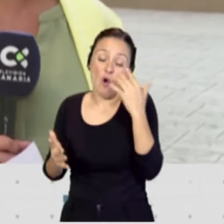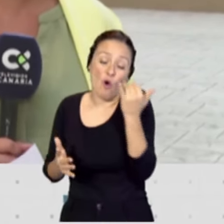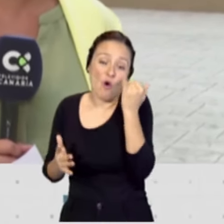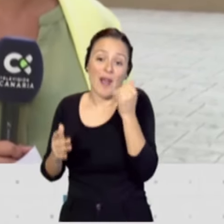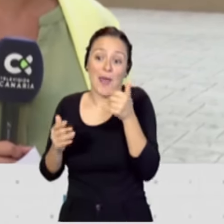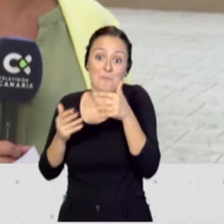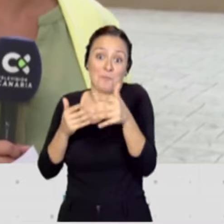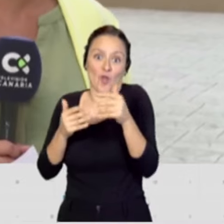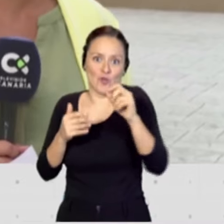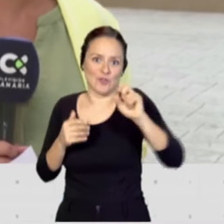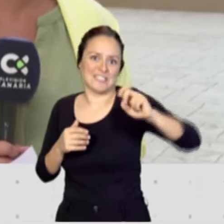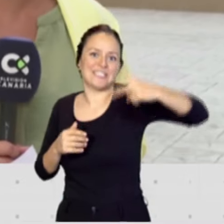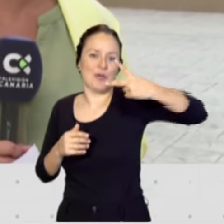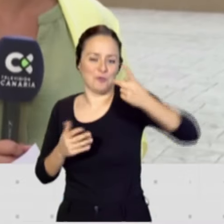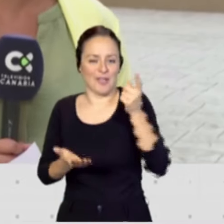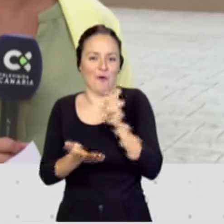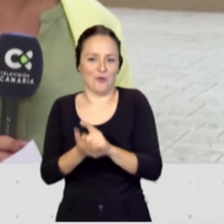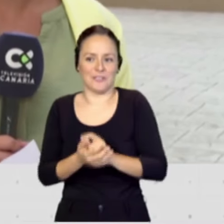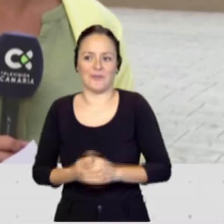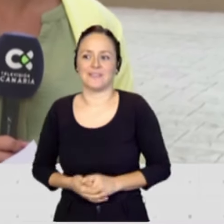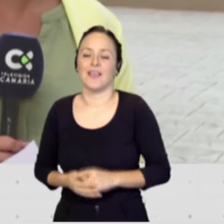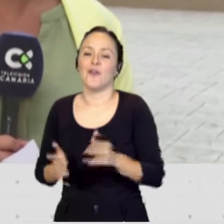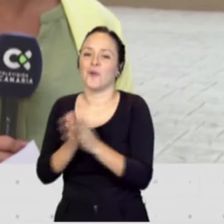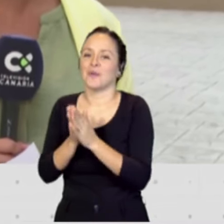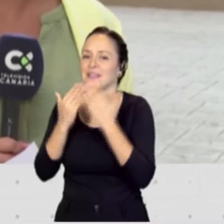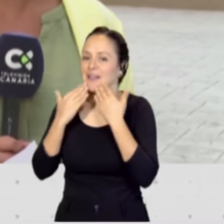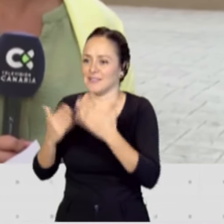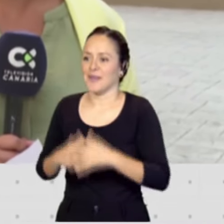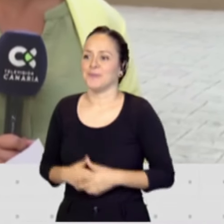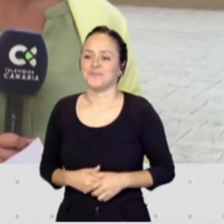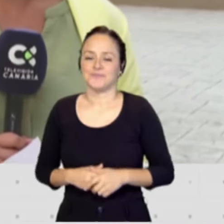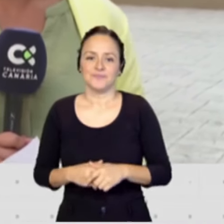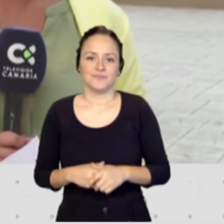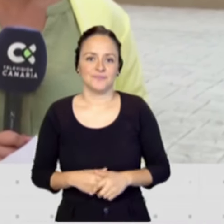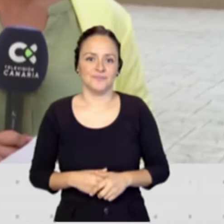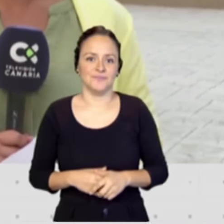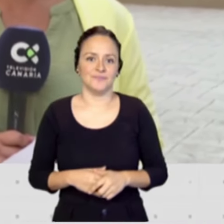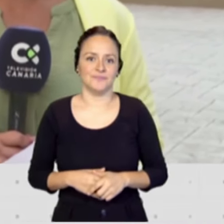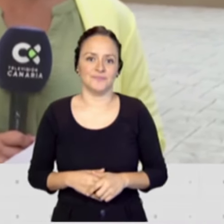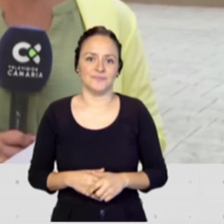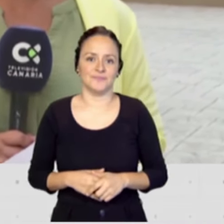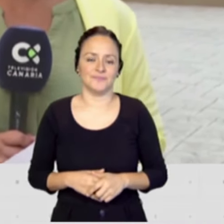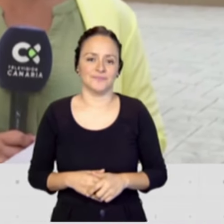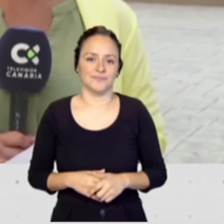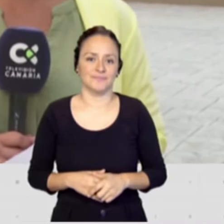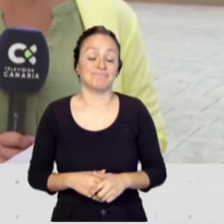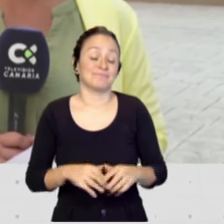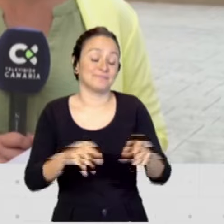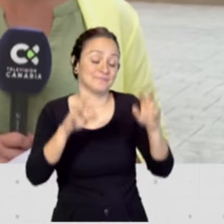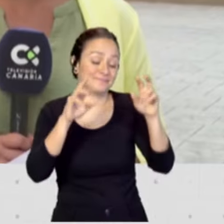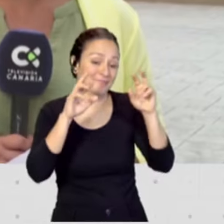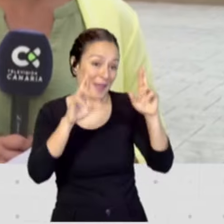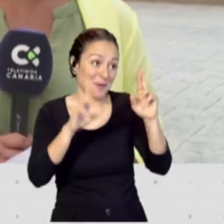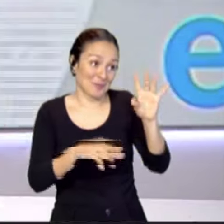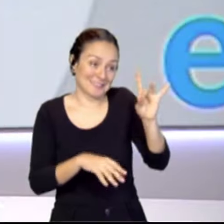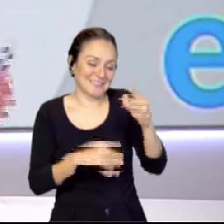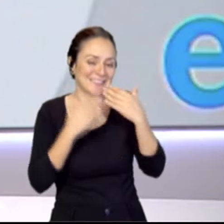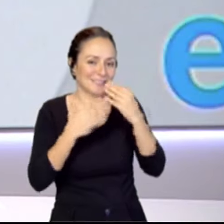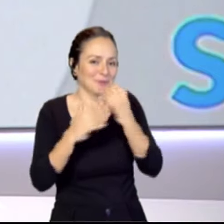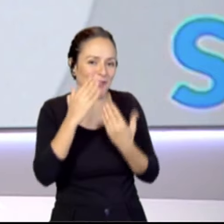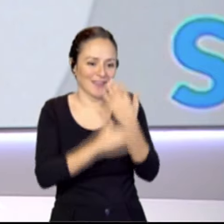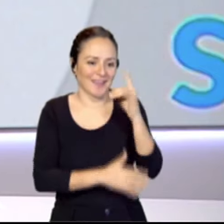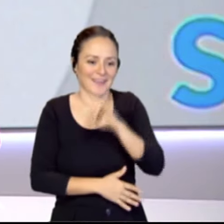en esa categoría de segunda ref May Navarro Muchísimas gracias May eso esperamos fati Buenos días Canarias